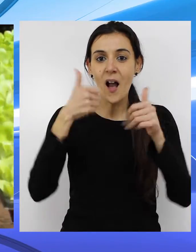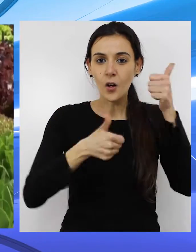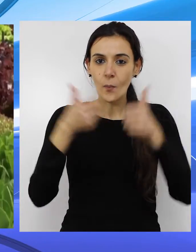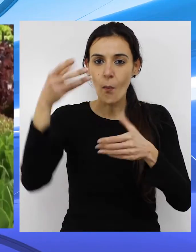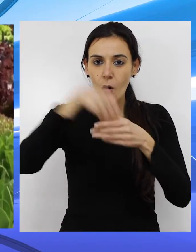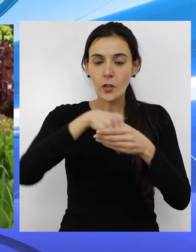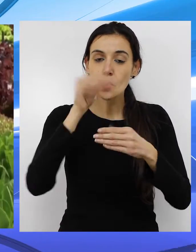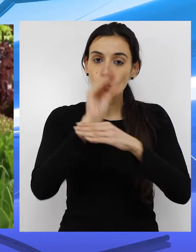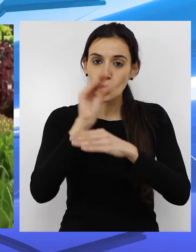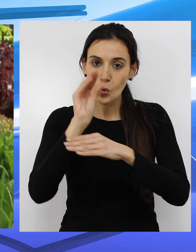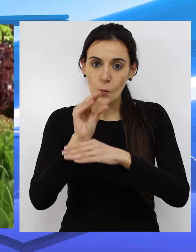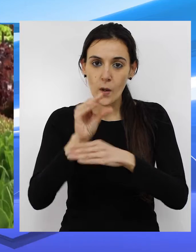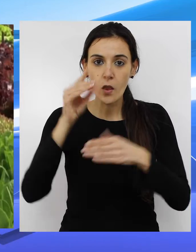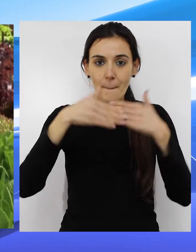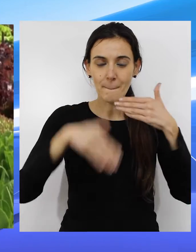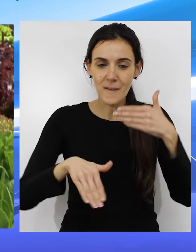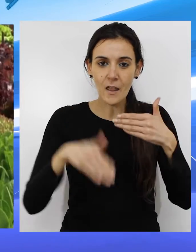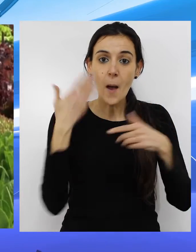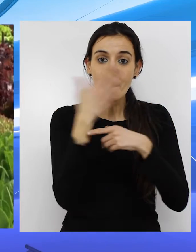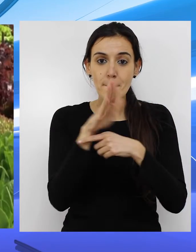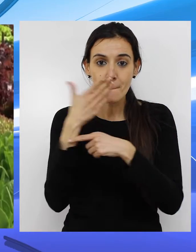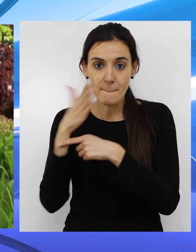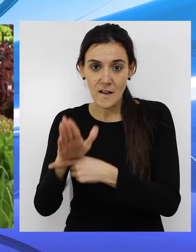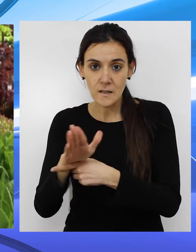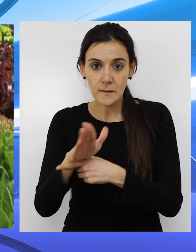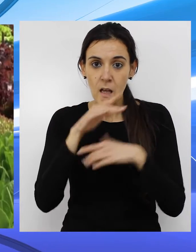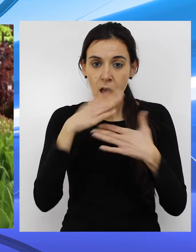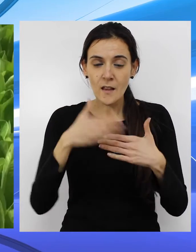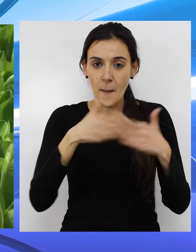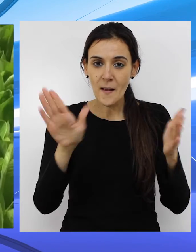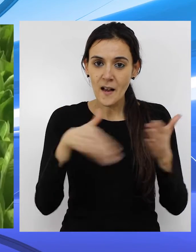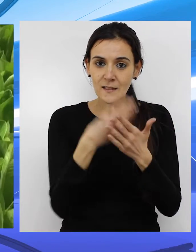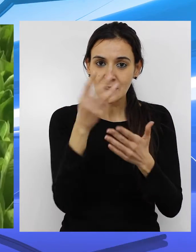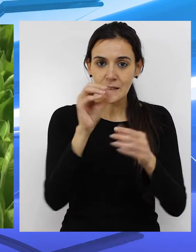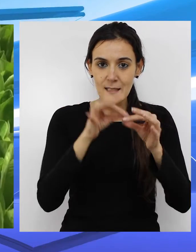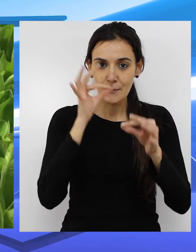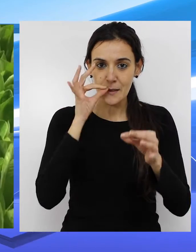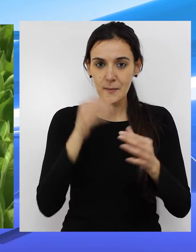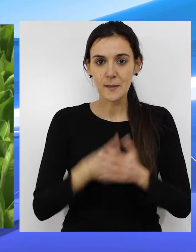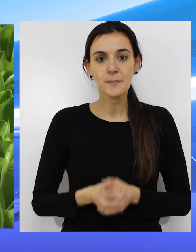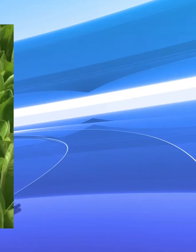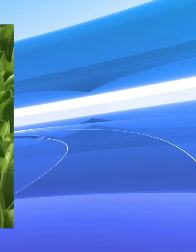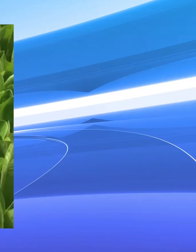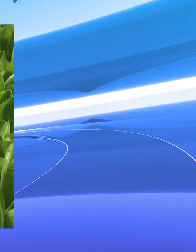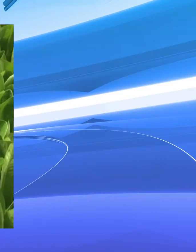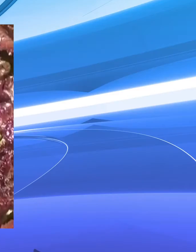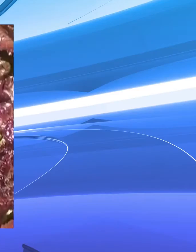convocatoria de subvenciones cuyo plazo de presentación estará abierto hasta el 30 de septiembre.